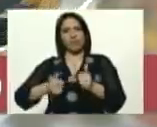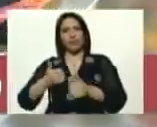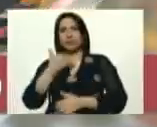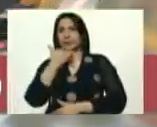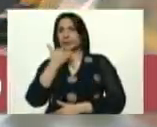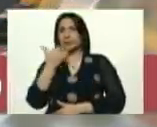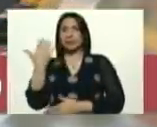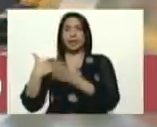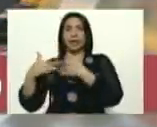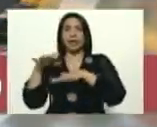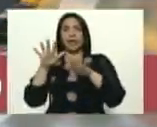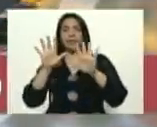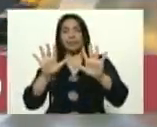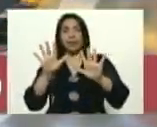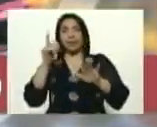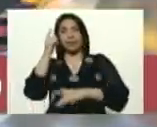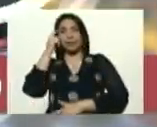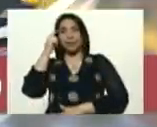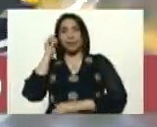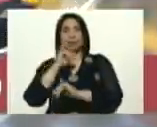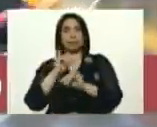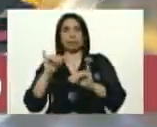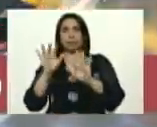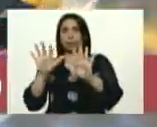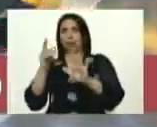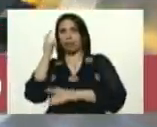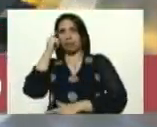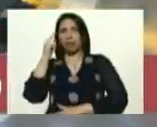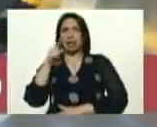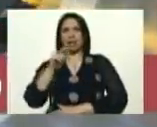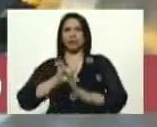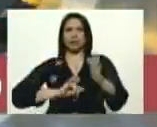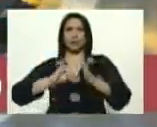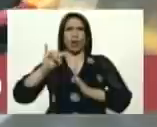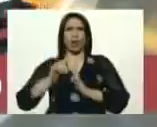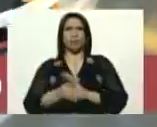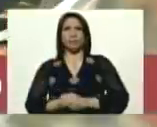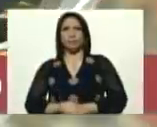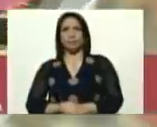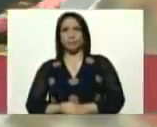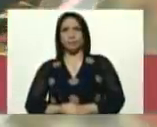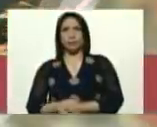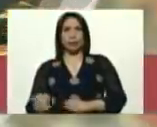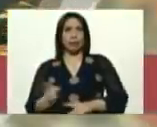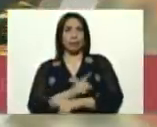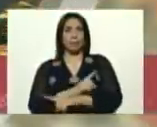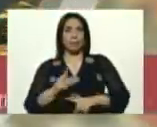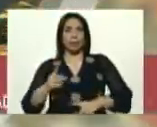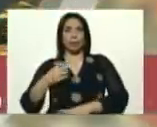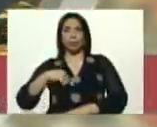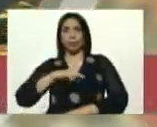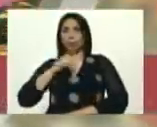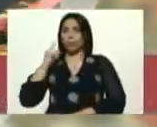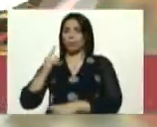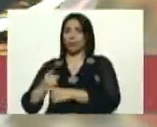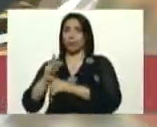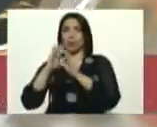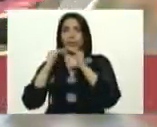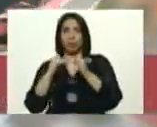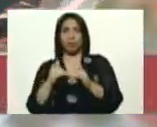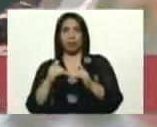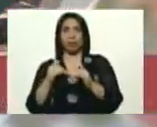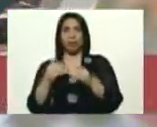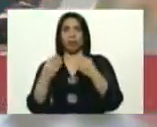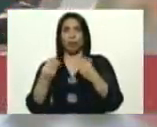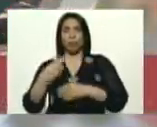10 días, y en 10 días es un foco que ha tenido un crecimiento muy rápido, que debemos atender tal como lo hemos